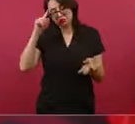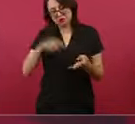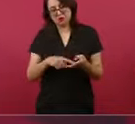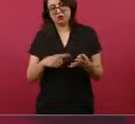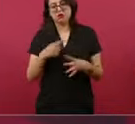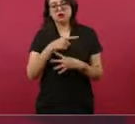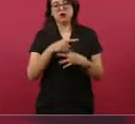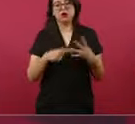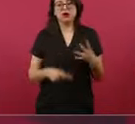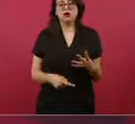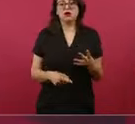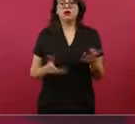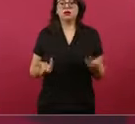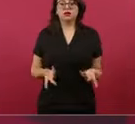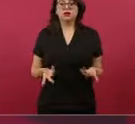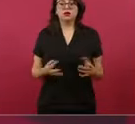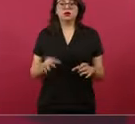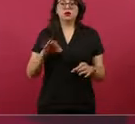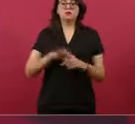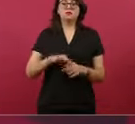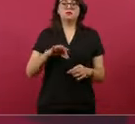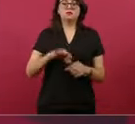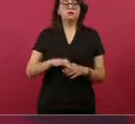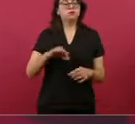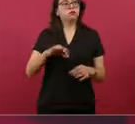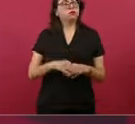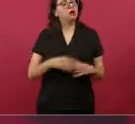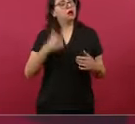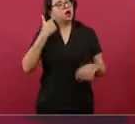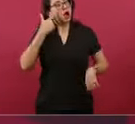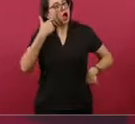Ellos eran los jueces.